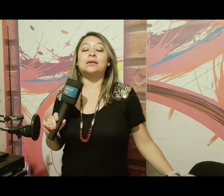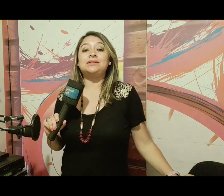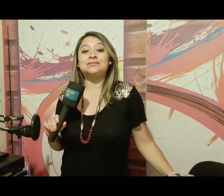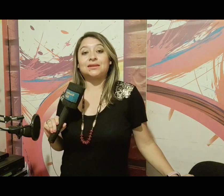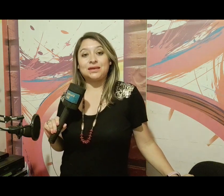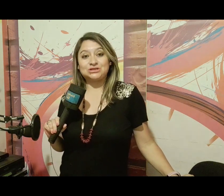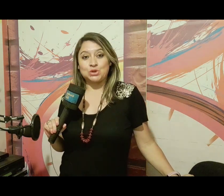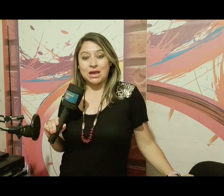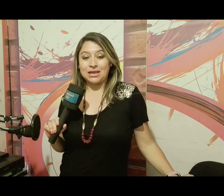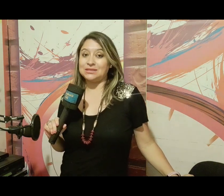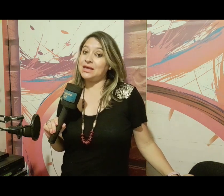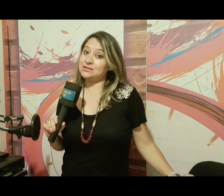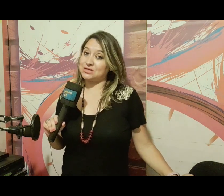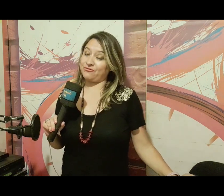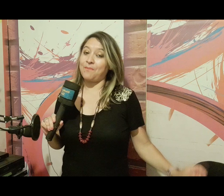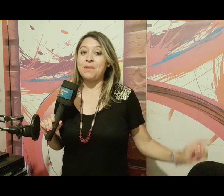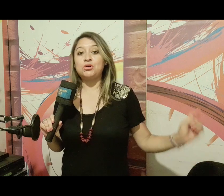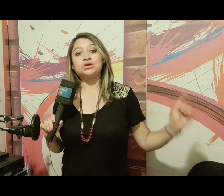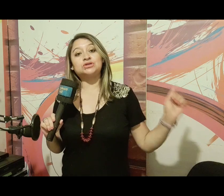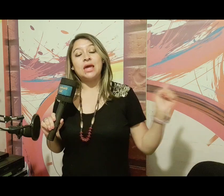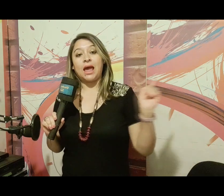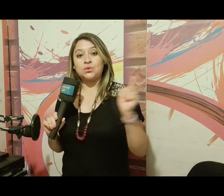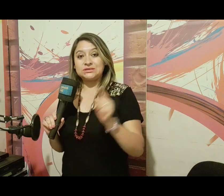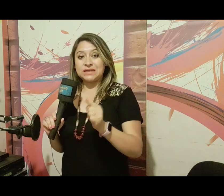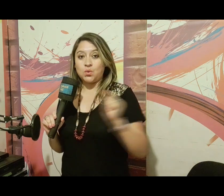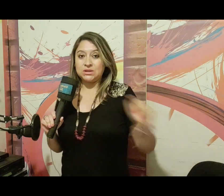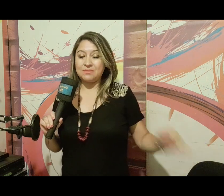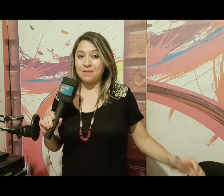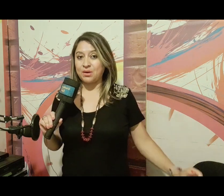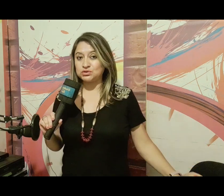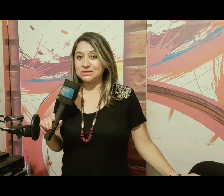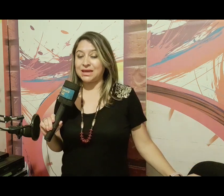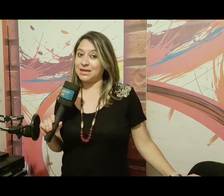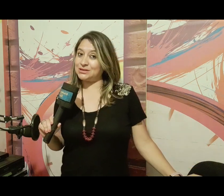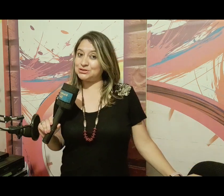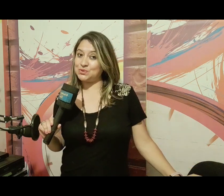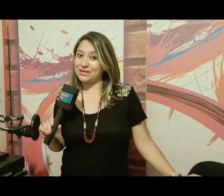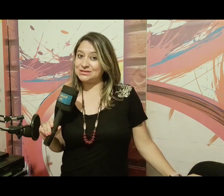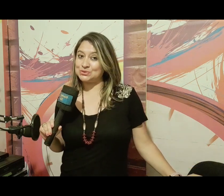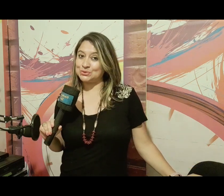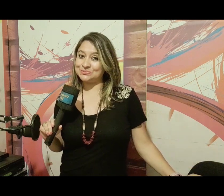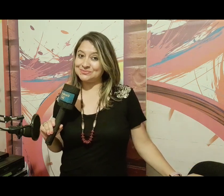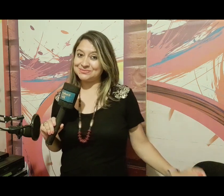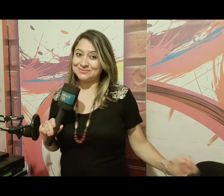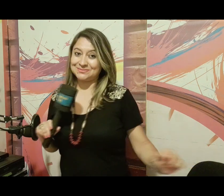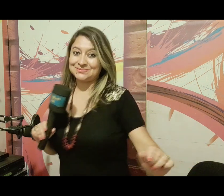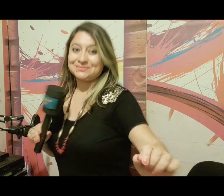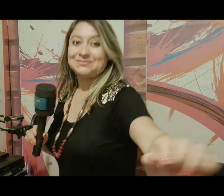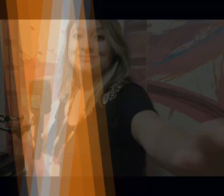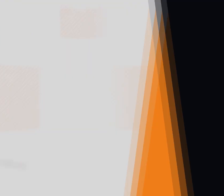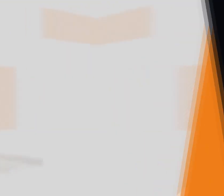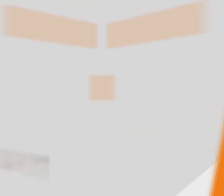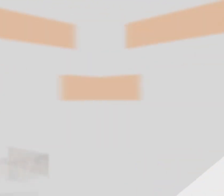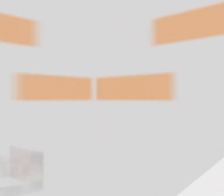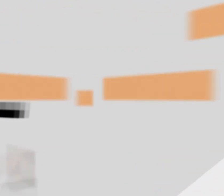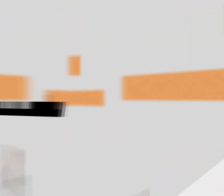Día Internacional del Chef. Vámonos a nuestra última pausita en Ciudad del Sur.